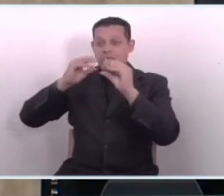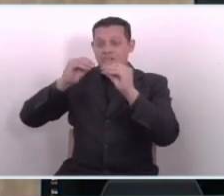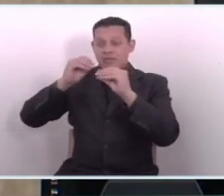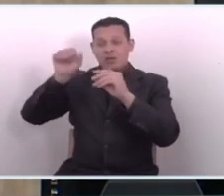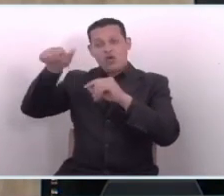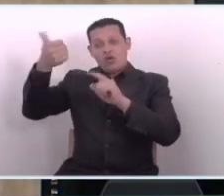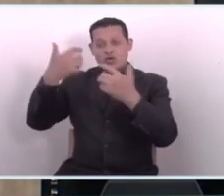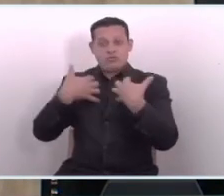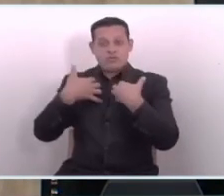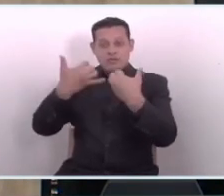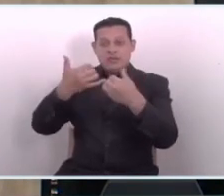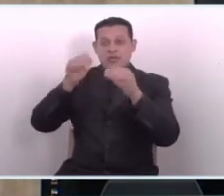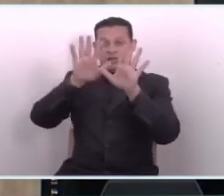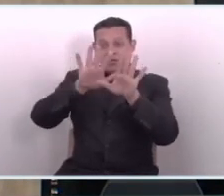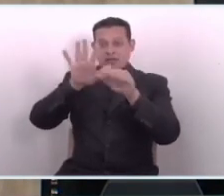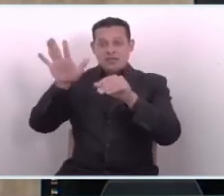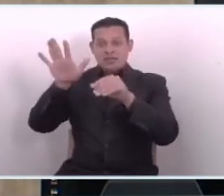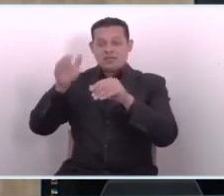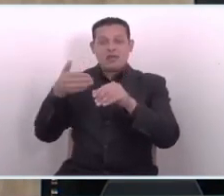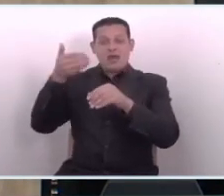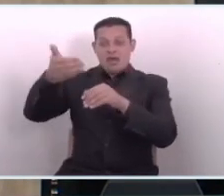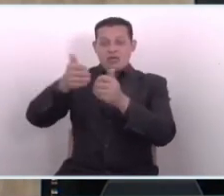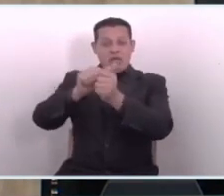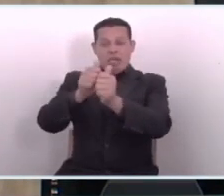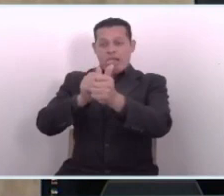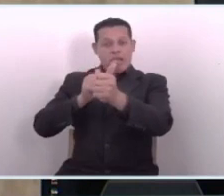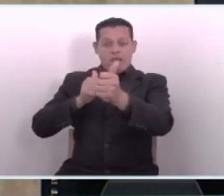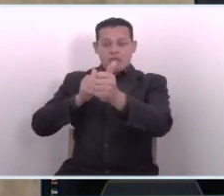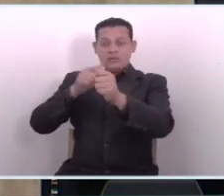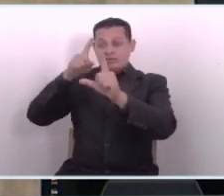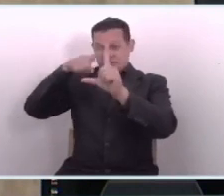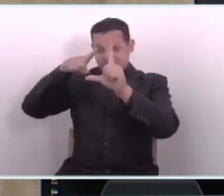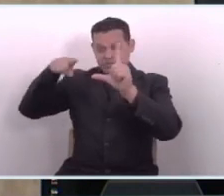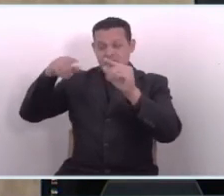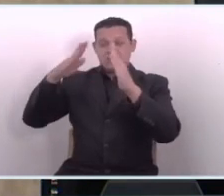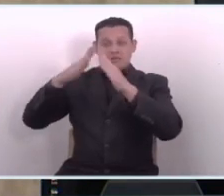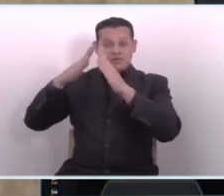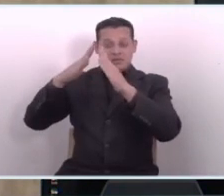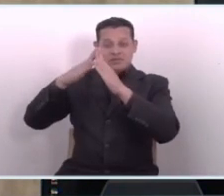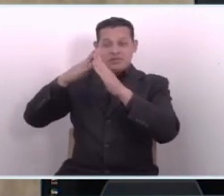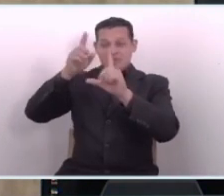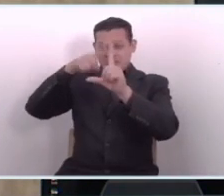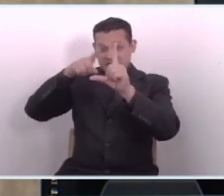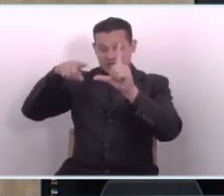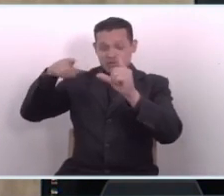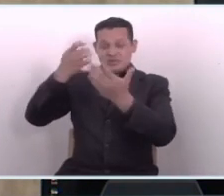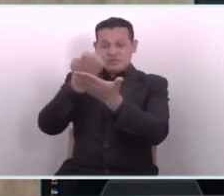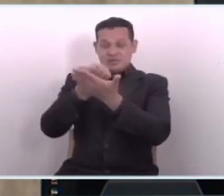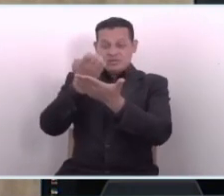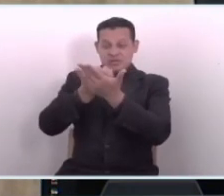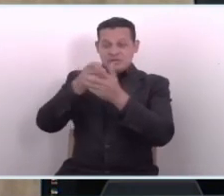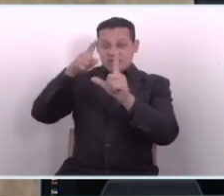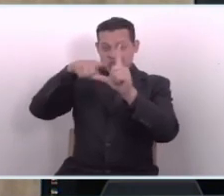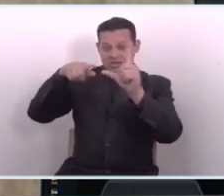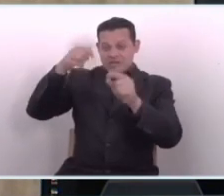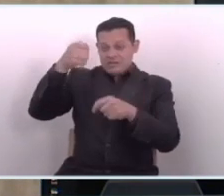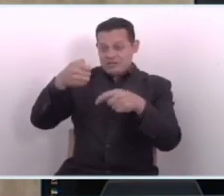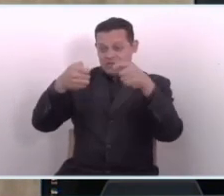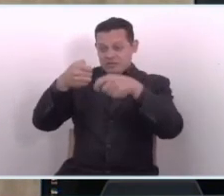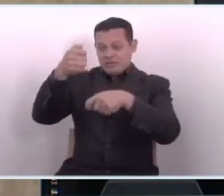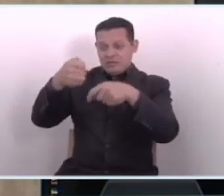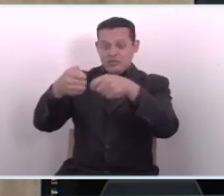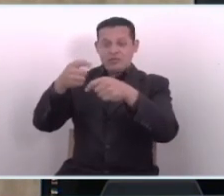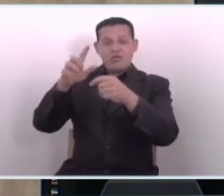otras plenarias, tenemos 15 años de retraso, los censos de vivienda, el censo económico, el censo agropecuario y